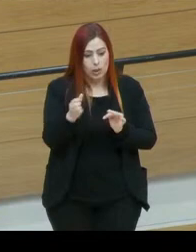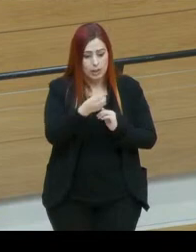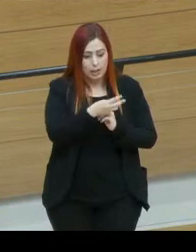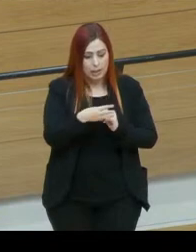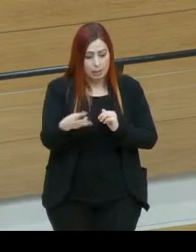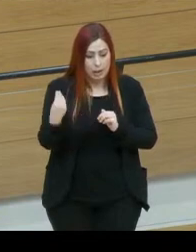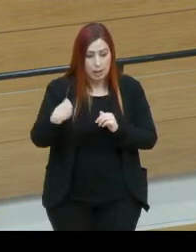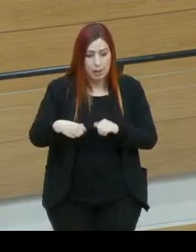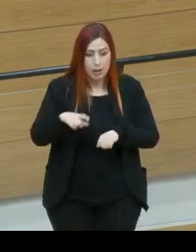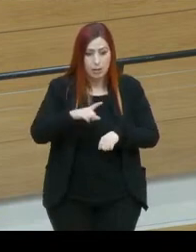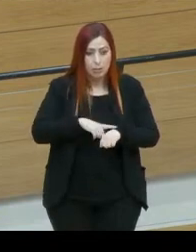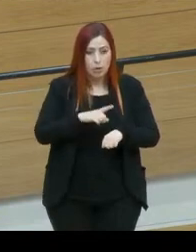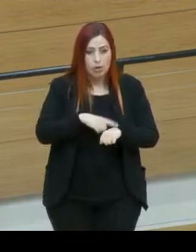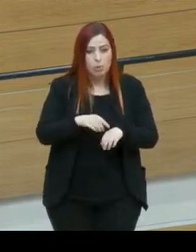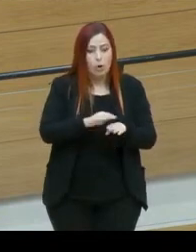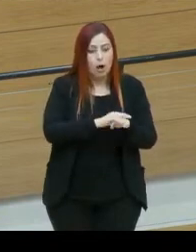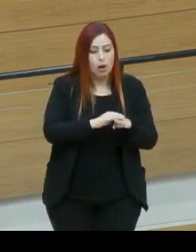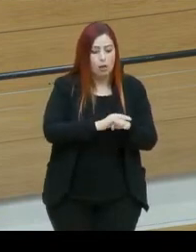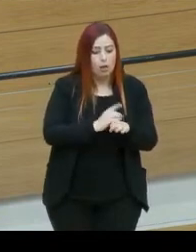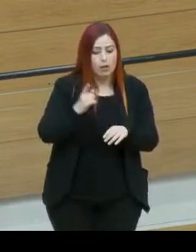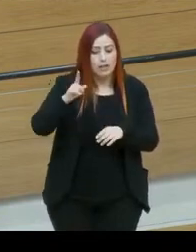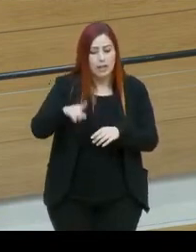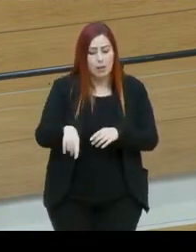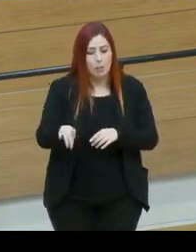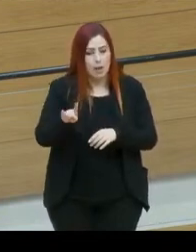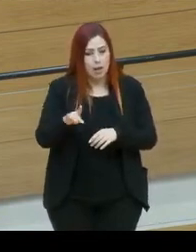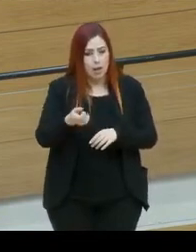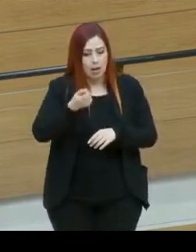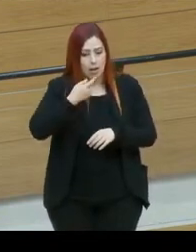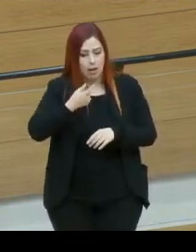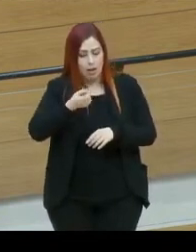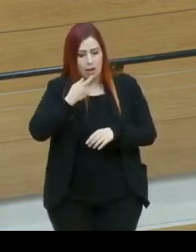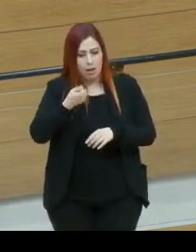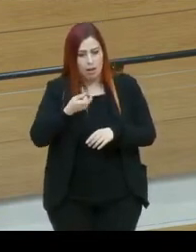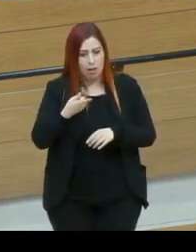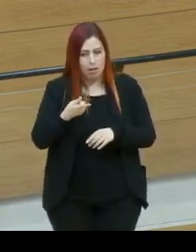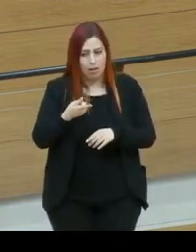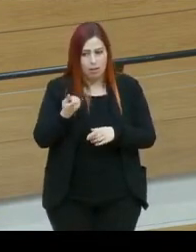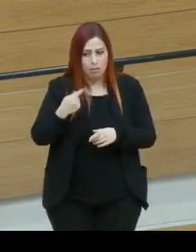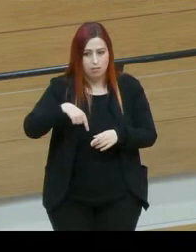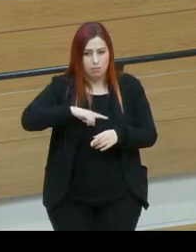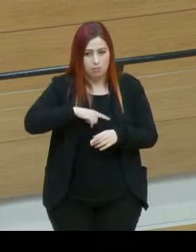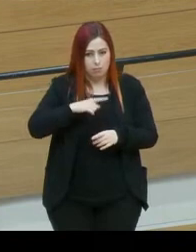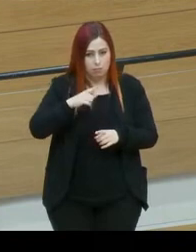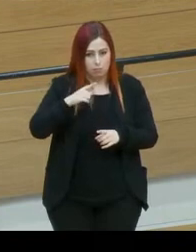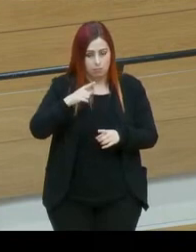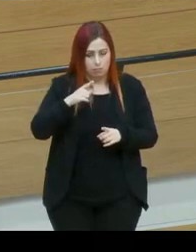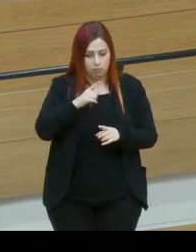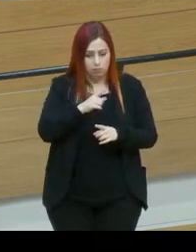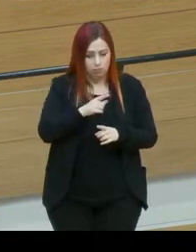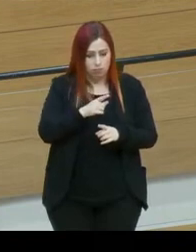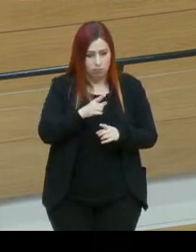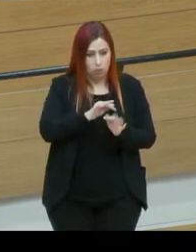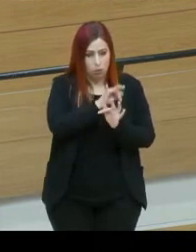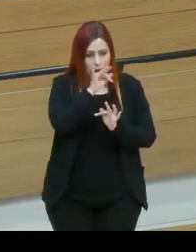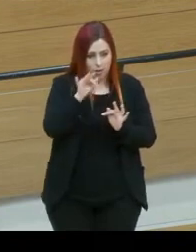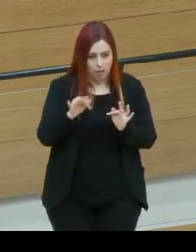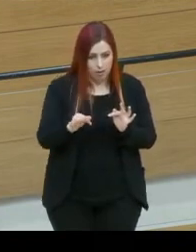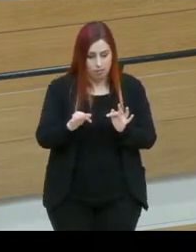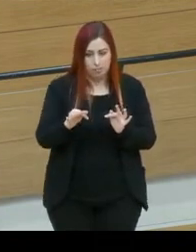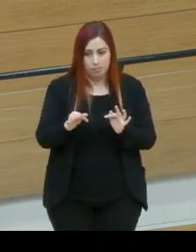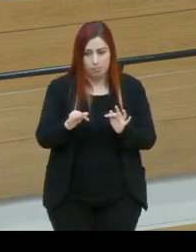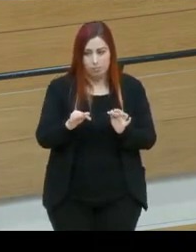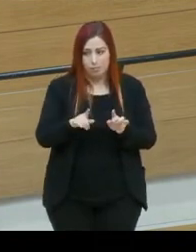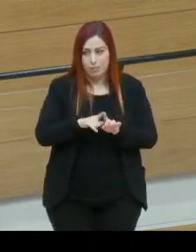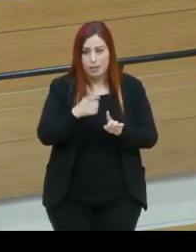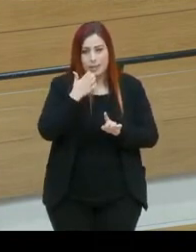mismo tiempo que le damos el alcohol, también le damos el ácido fólico. Entonces nosotras lo estamos haciendo durante el botellón, o sea, como si te